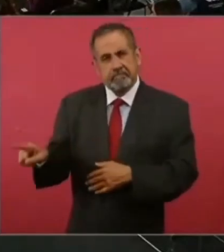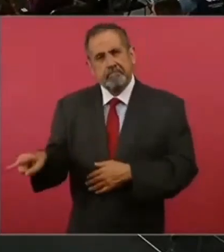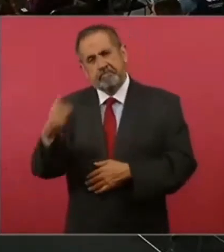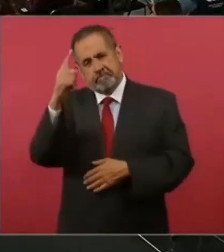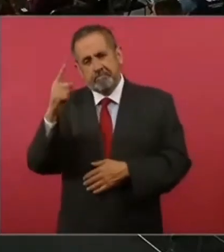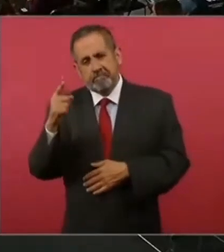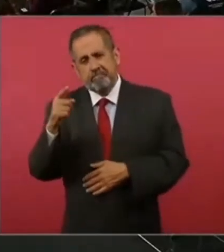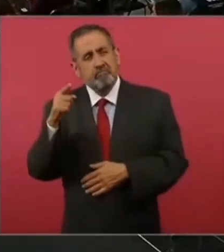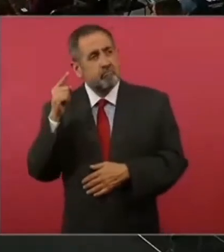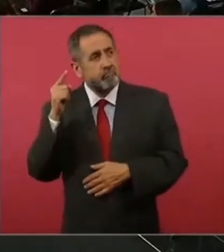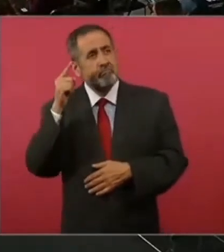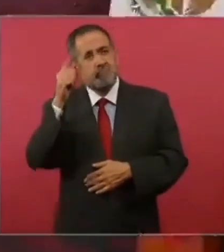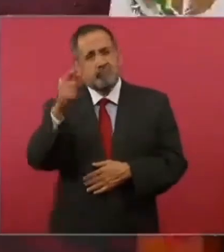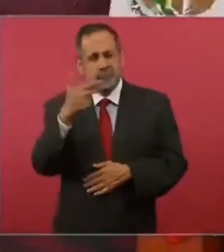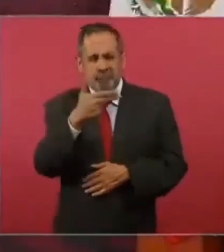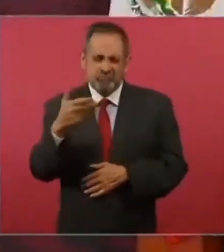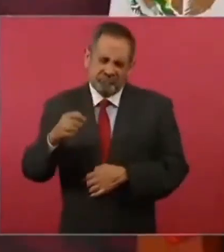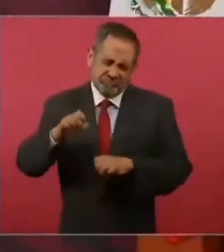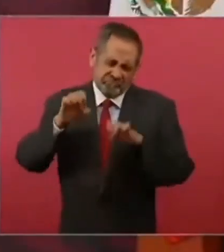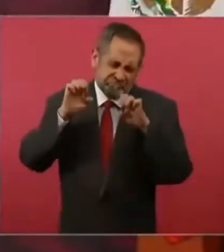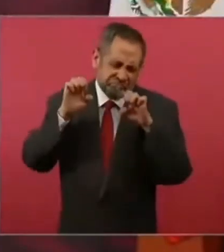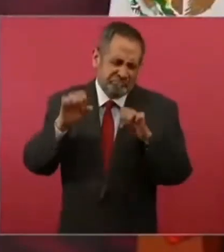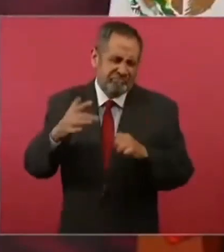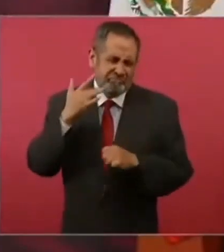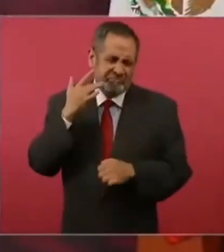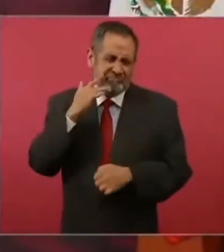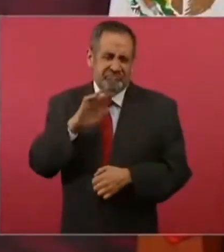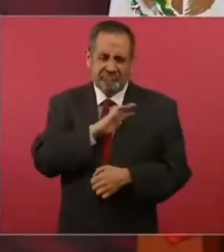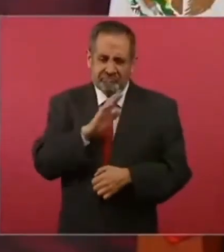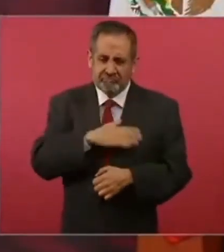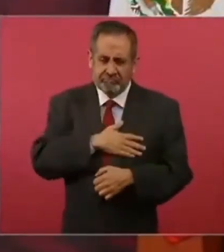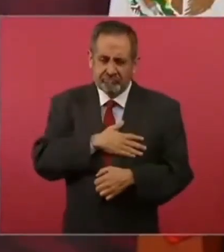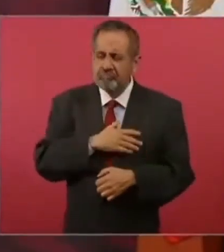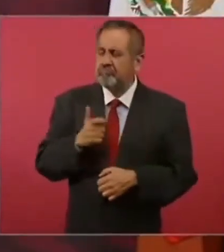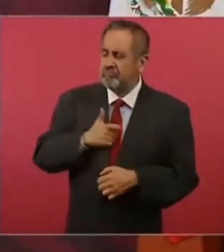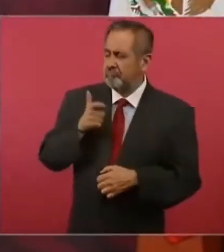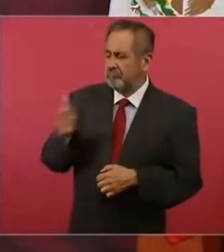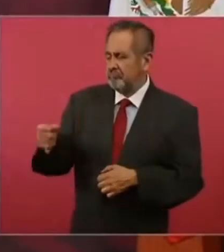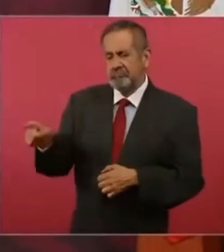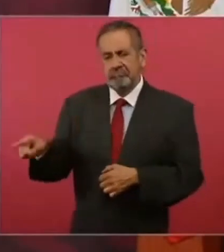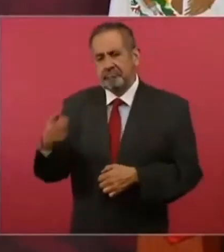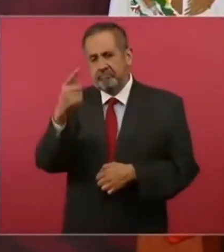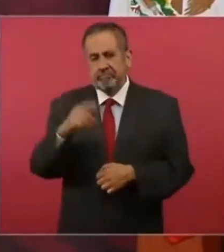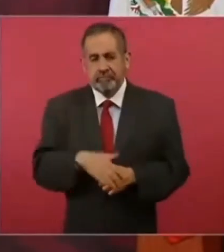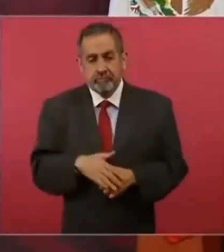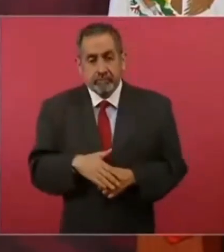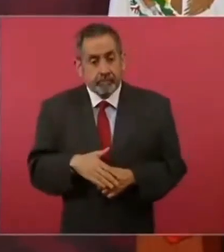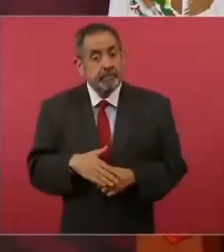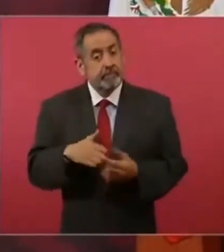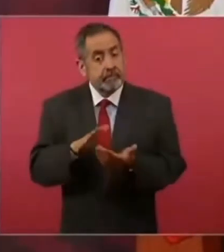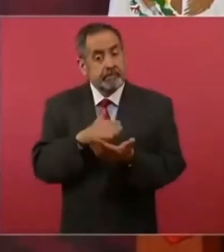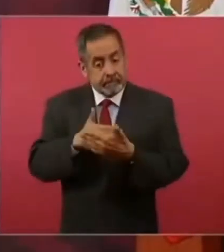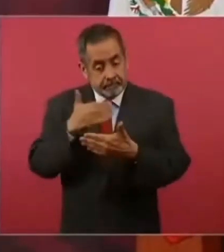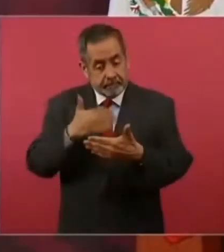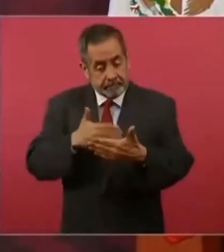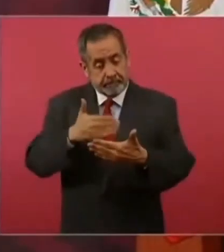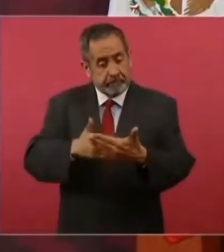en un exclusivo hotel de España. Son todos los documentos que están